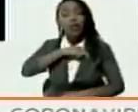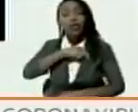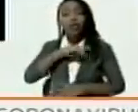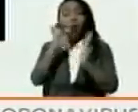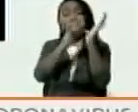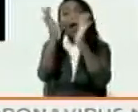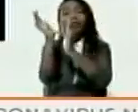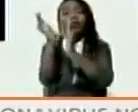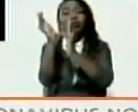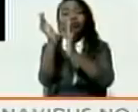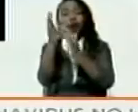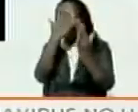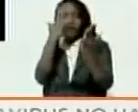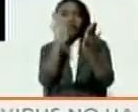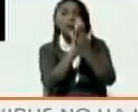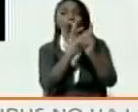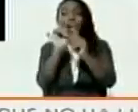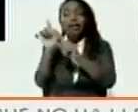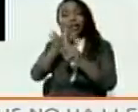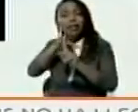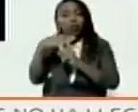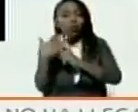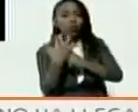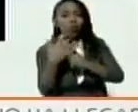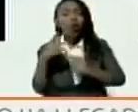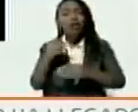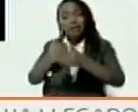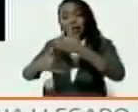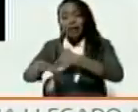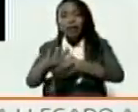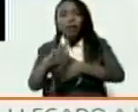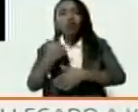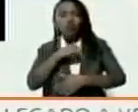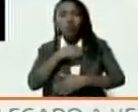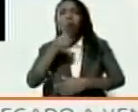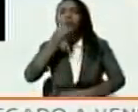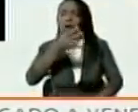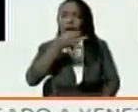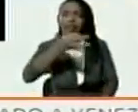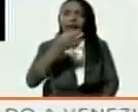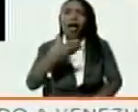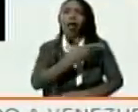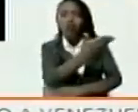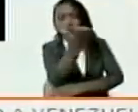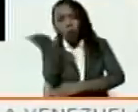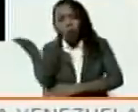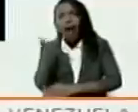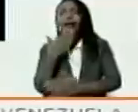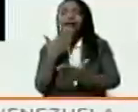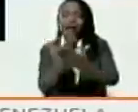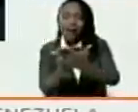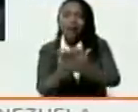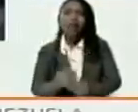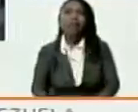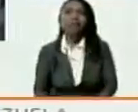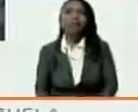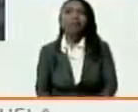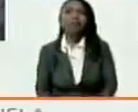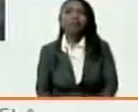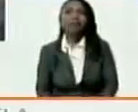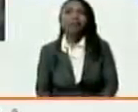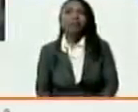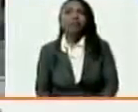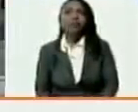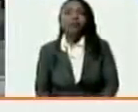Jesucristo, enfrentaremos esta situación y saldremos adelante. Buenas tardes, pues, a todos y a todas. Muchas gracias. Han